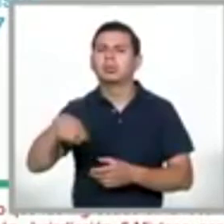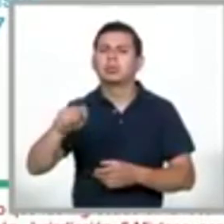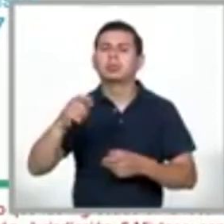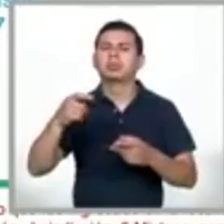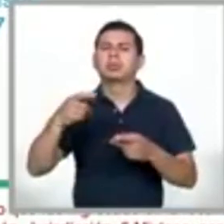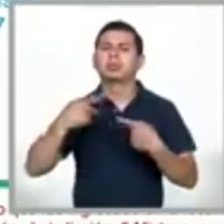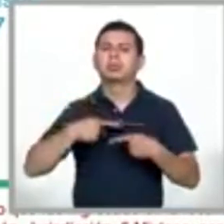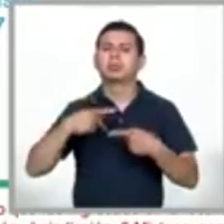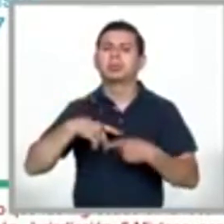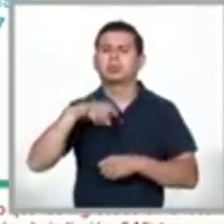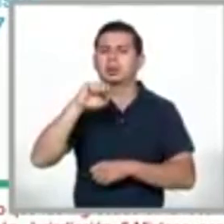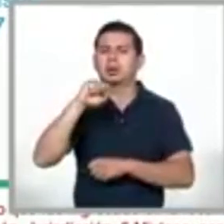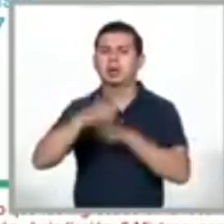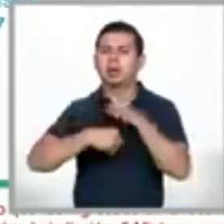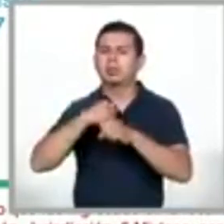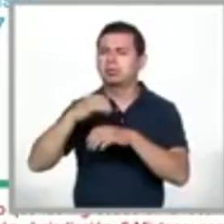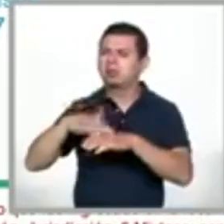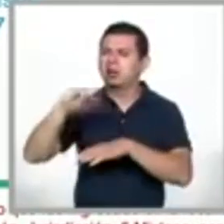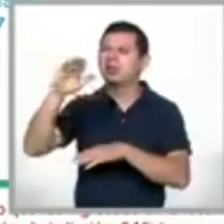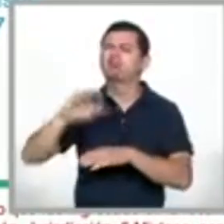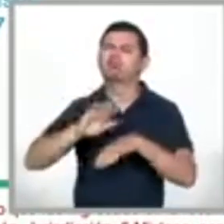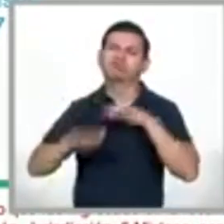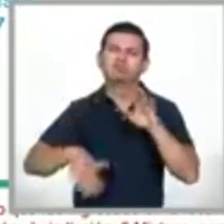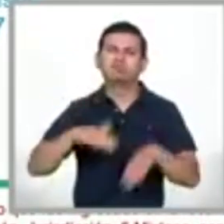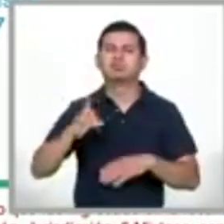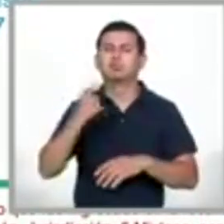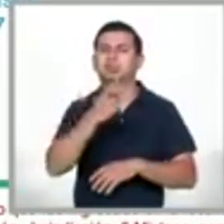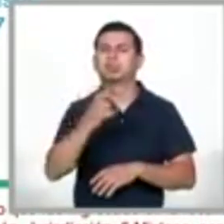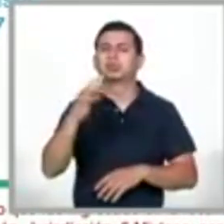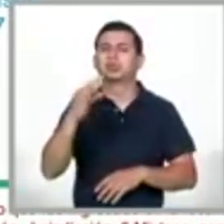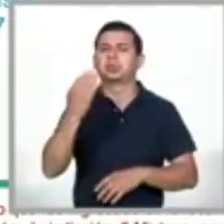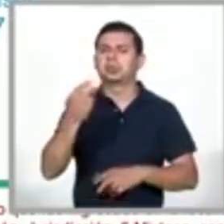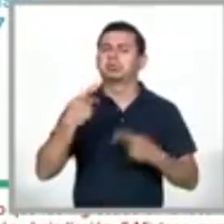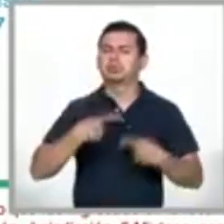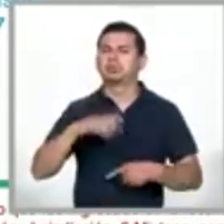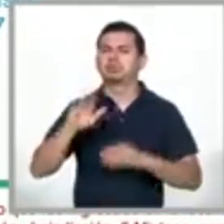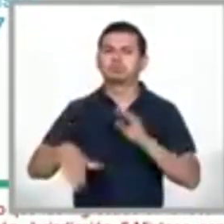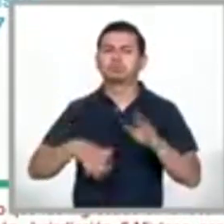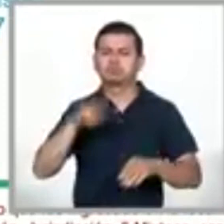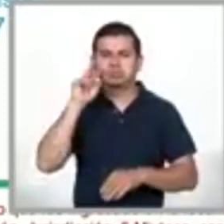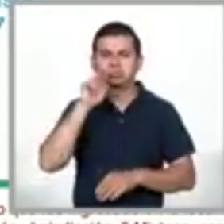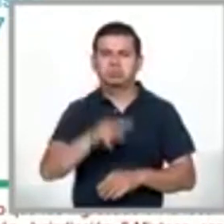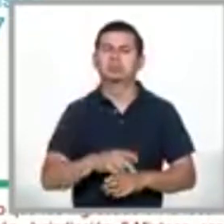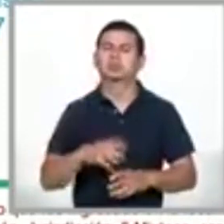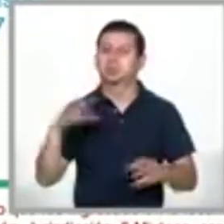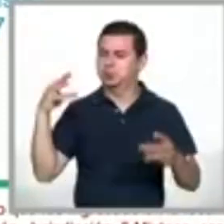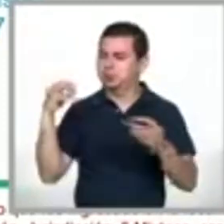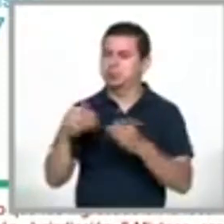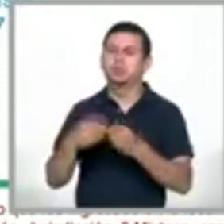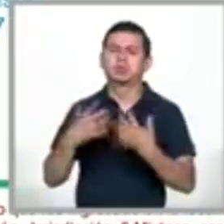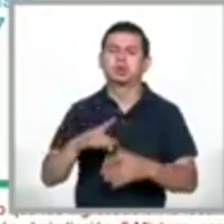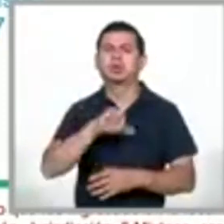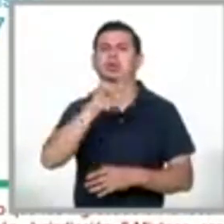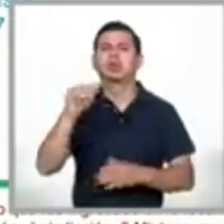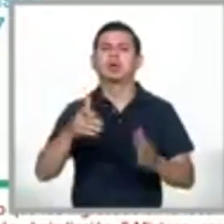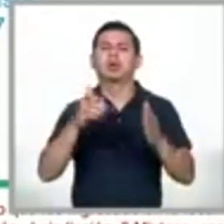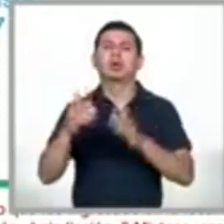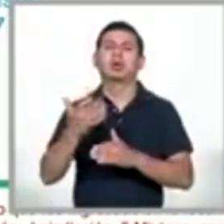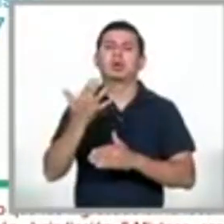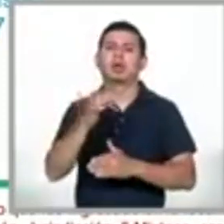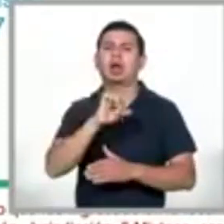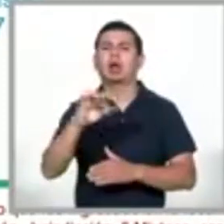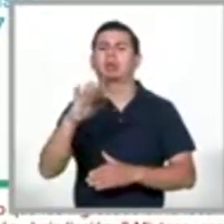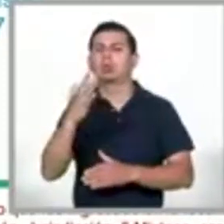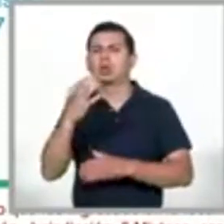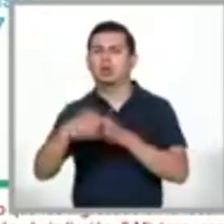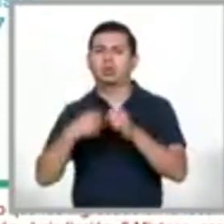el grupo de 60 años y más, con un total de 159 defunciones acumuladas, seguido del grupo de 50 a